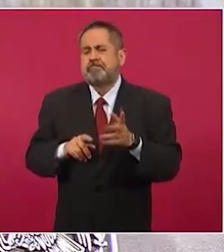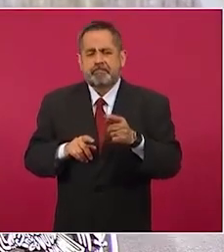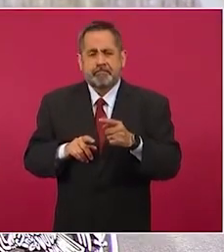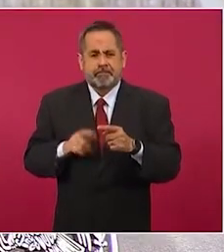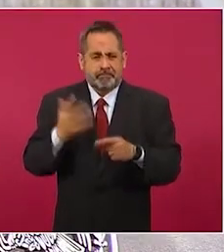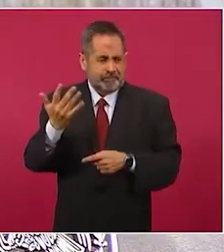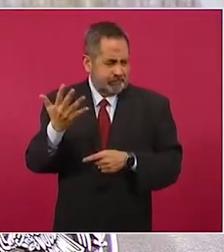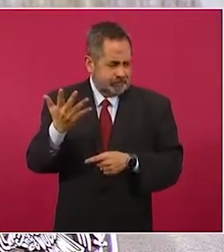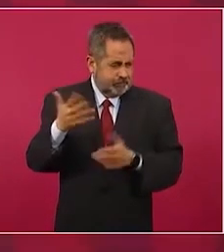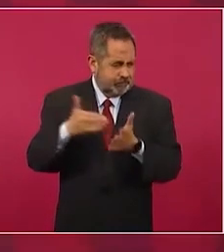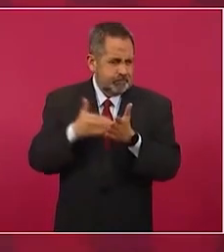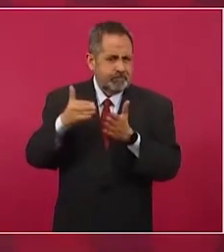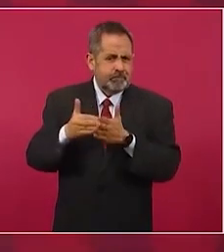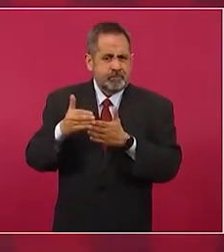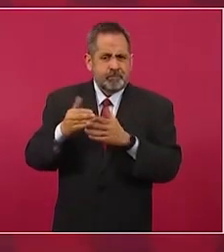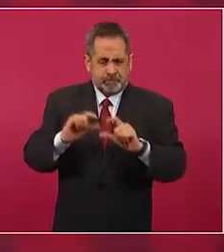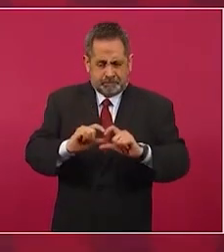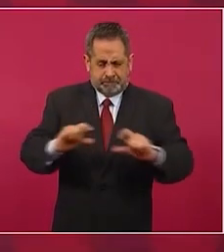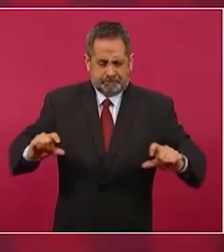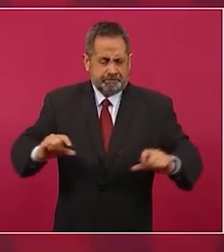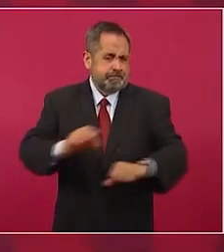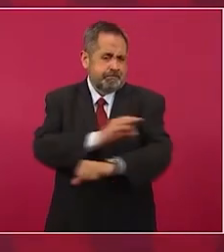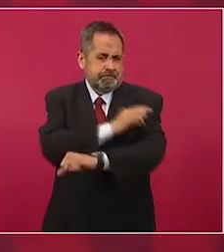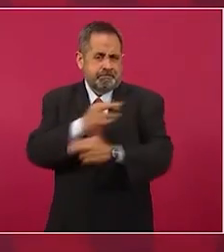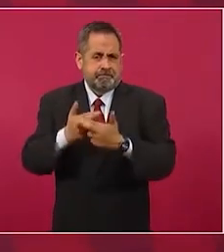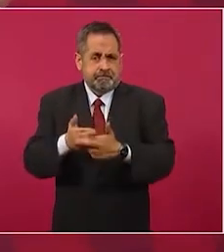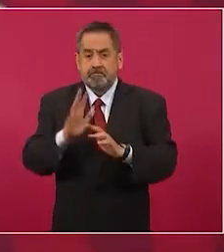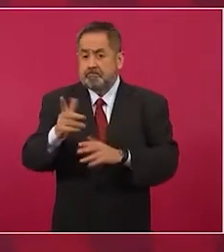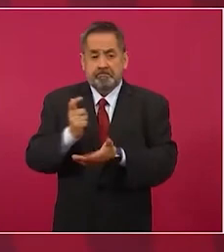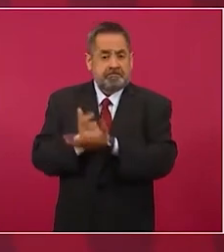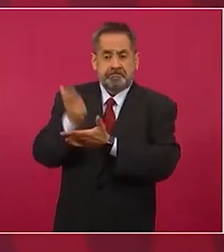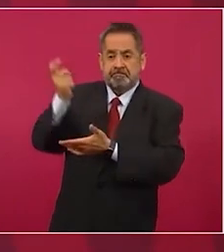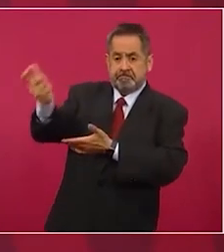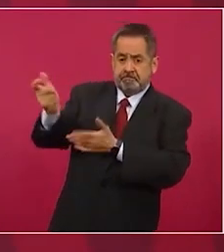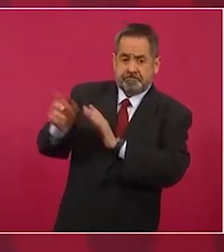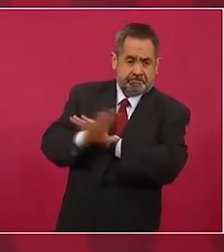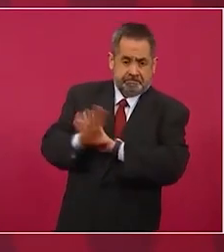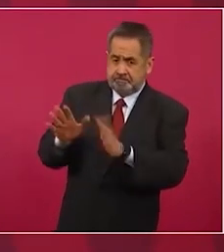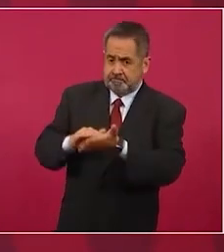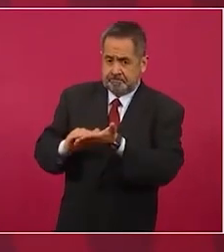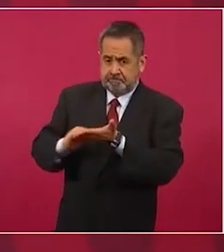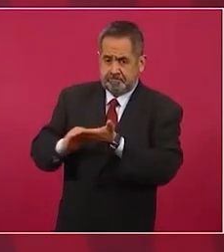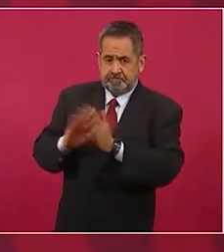son 50 millones de dosis que ya pagamos.